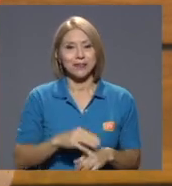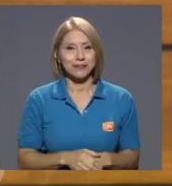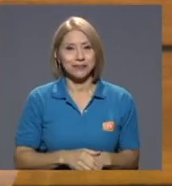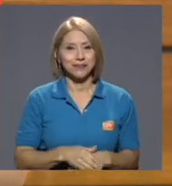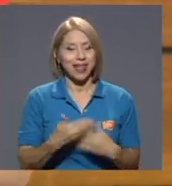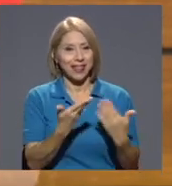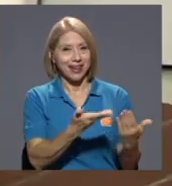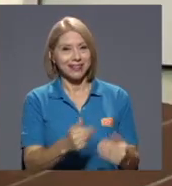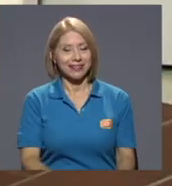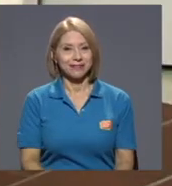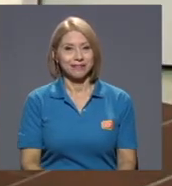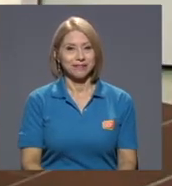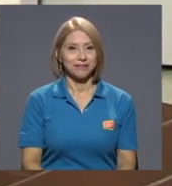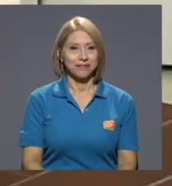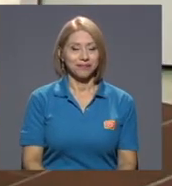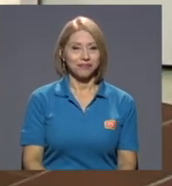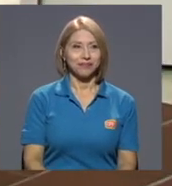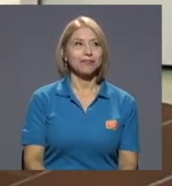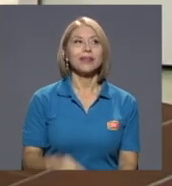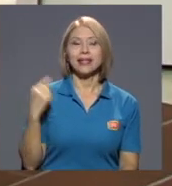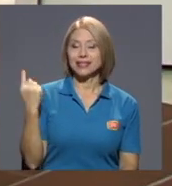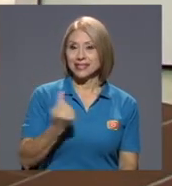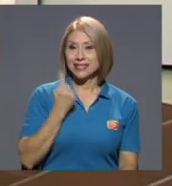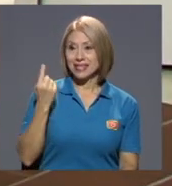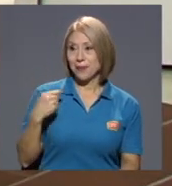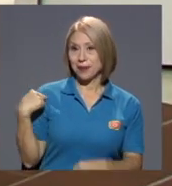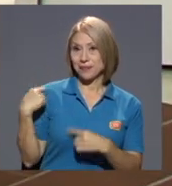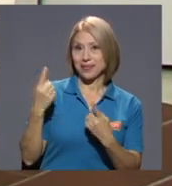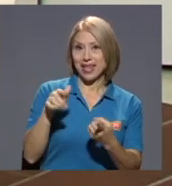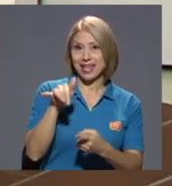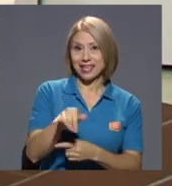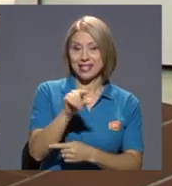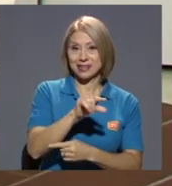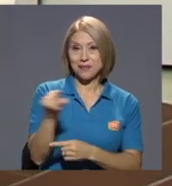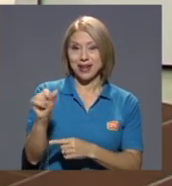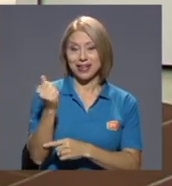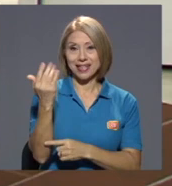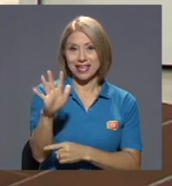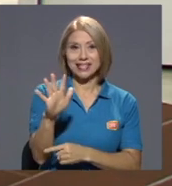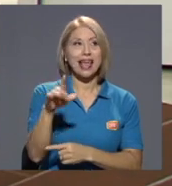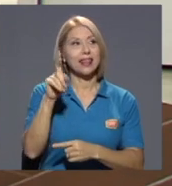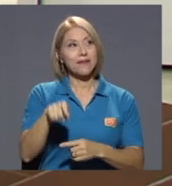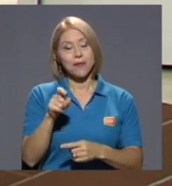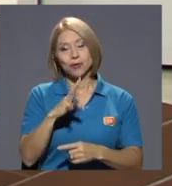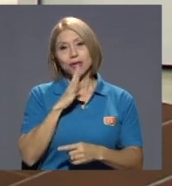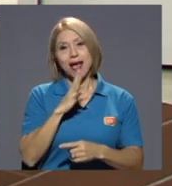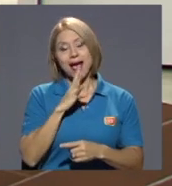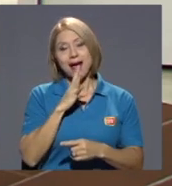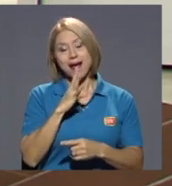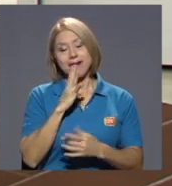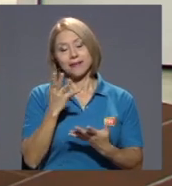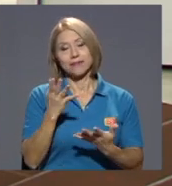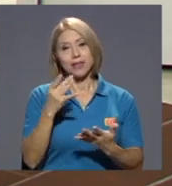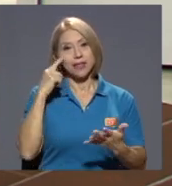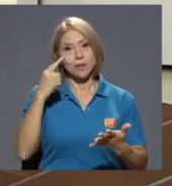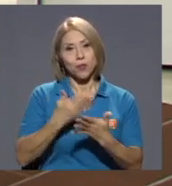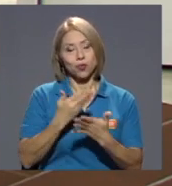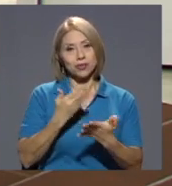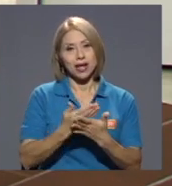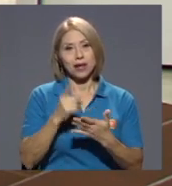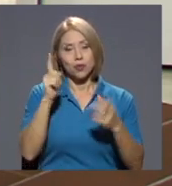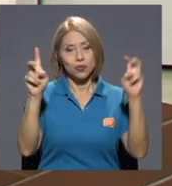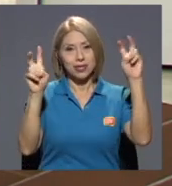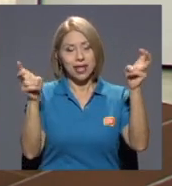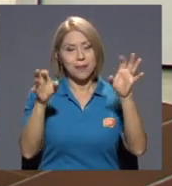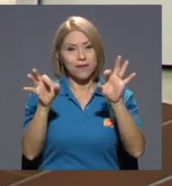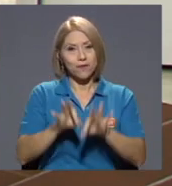adelante compañeras siempre en esta semana del 15 creo que tenemos que abrir espacios y hemos demostrado como un tema fundamental y